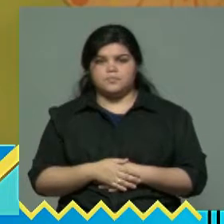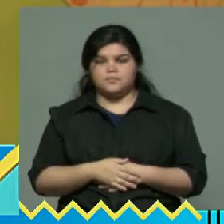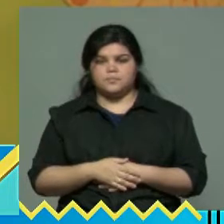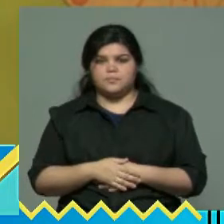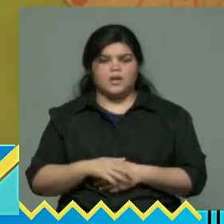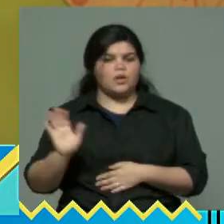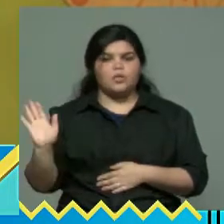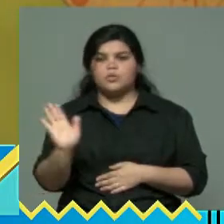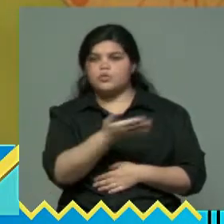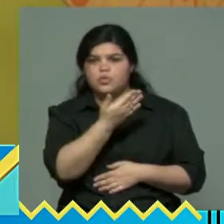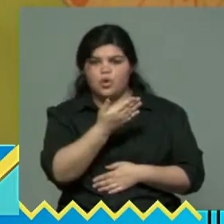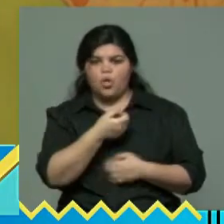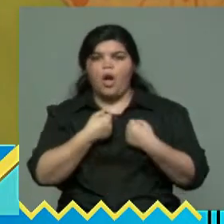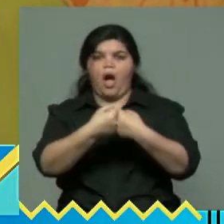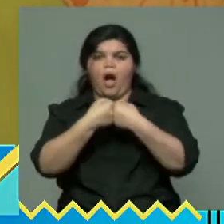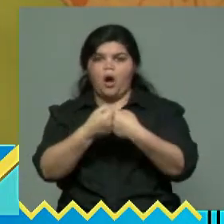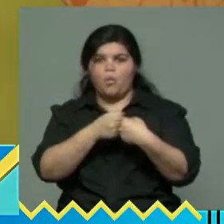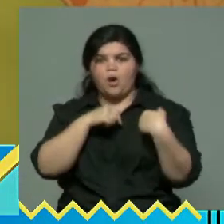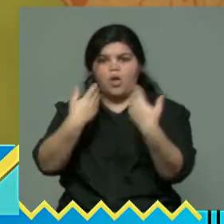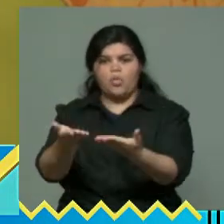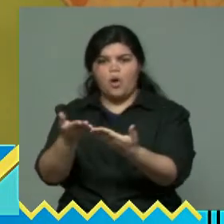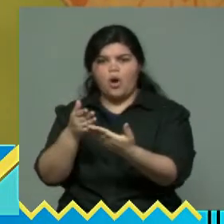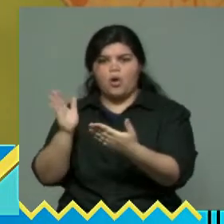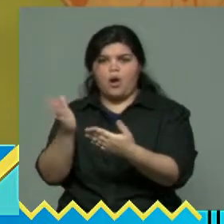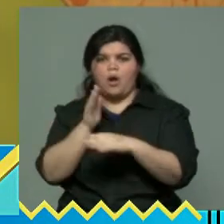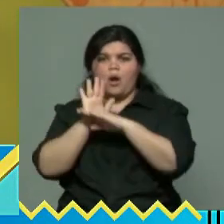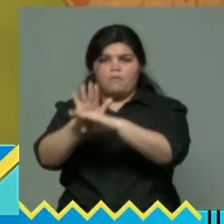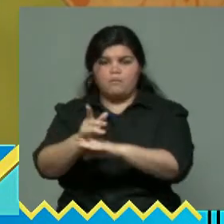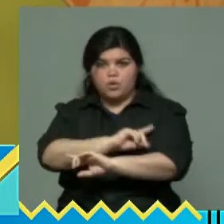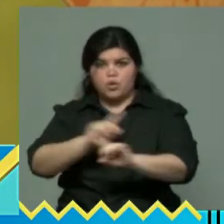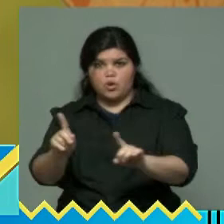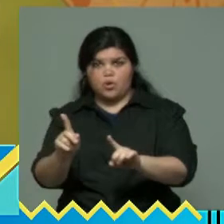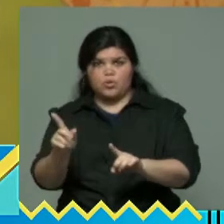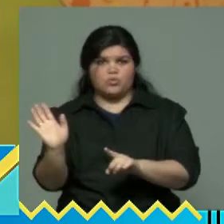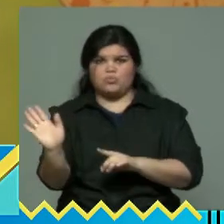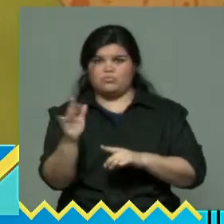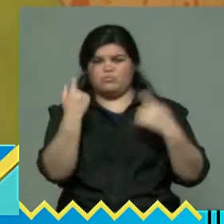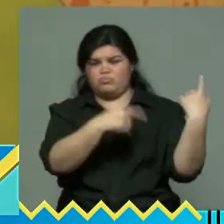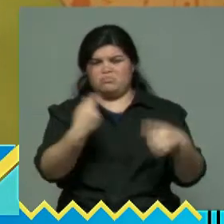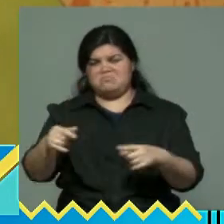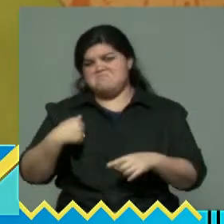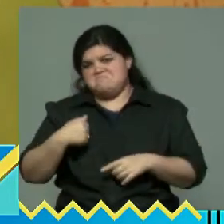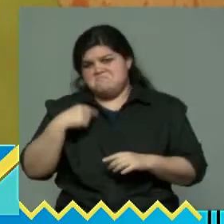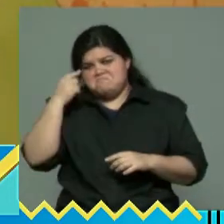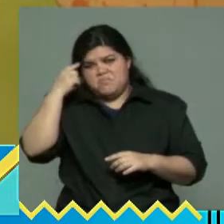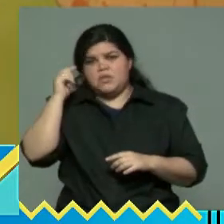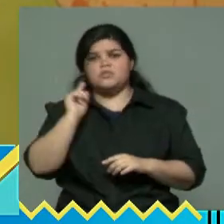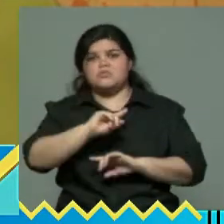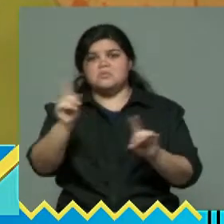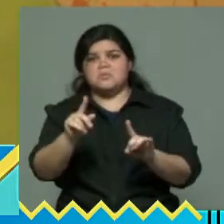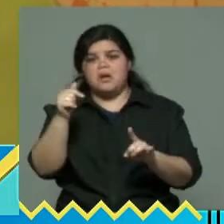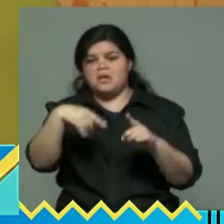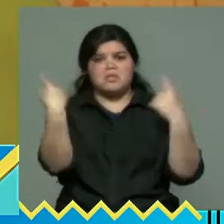todos los medios que no estuvieran de acuerdo con ella, que para ella eran todos menos lo que ella tenía, estaban en contra. Pero eso yo veo que no, yo creo que hay diferencias